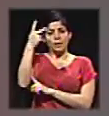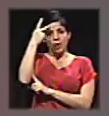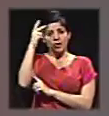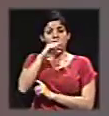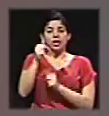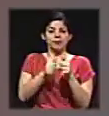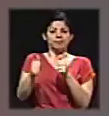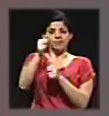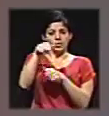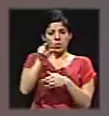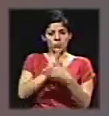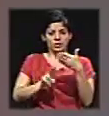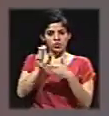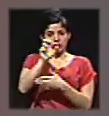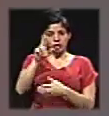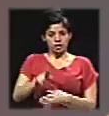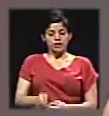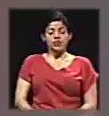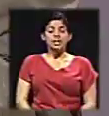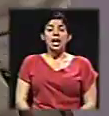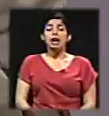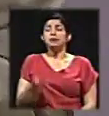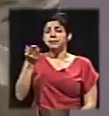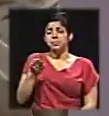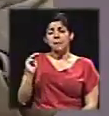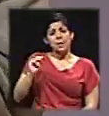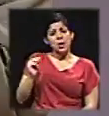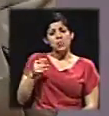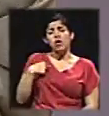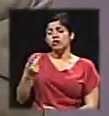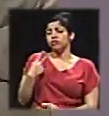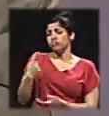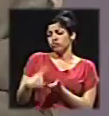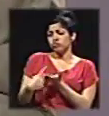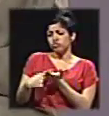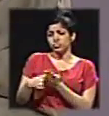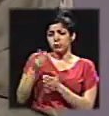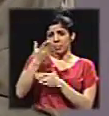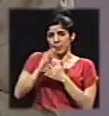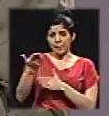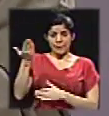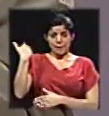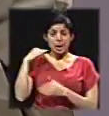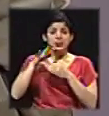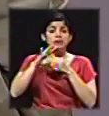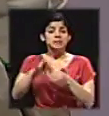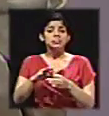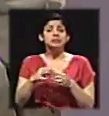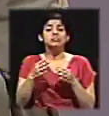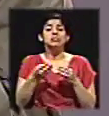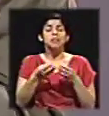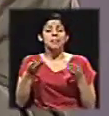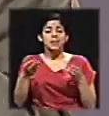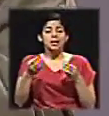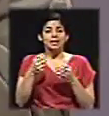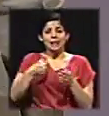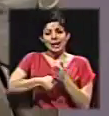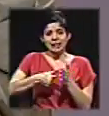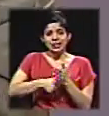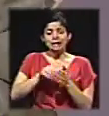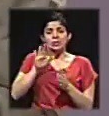la Universidad de Costa Rica. Don Manuel, conversábamos en el bloque anterior acerca de la maquinaria electoral y su peso